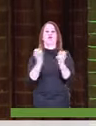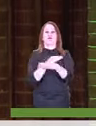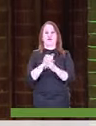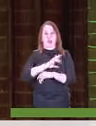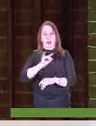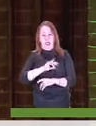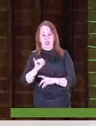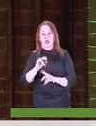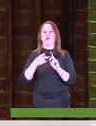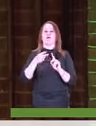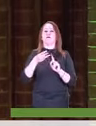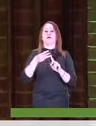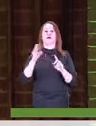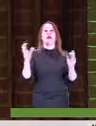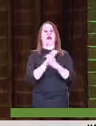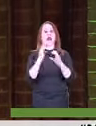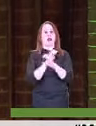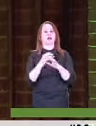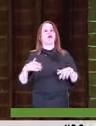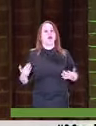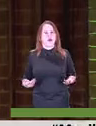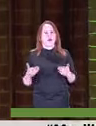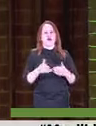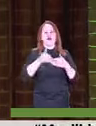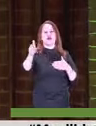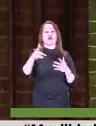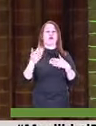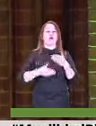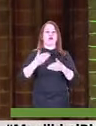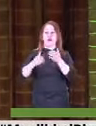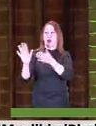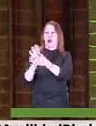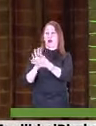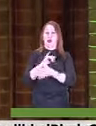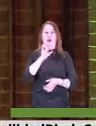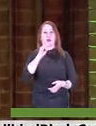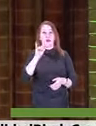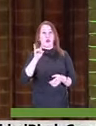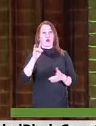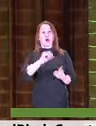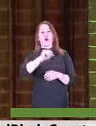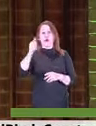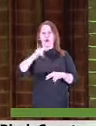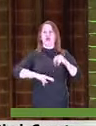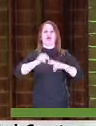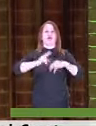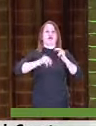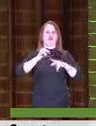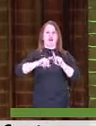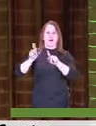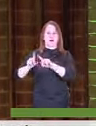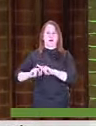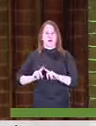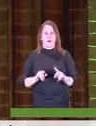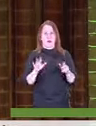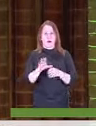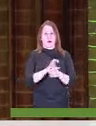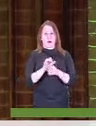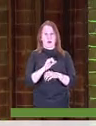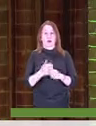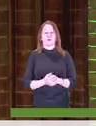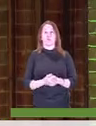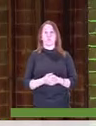contará el IDU cómo van estos avances. Y por supuesto también muchísimas otras obras que estamos realizando en la ciudad. De igual forma,